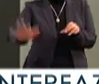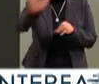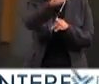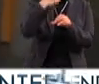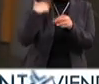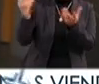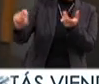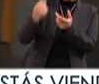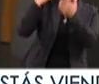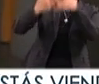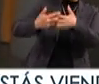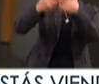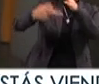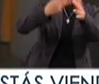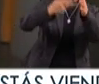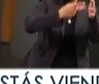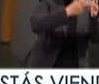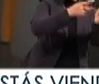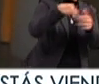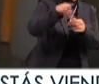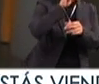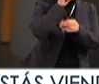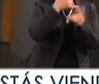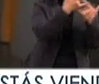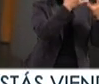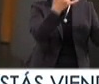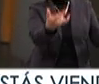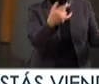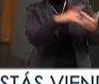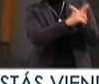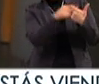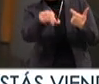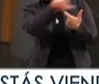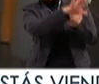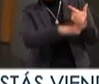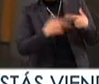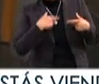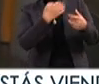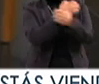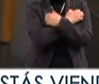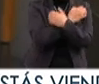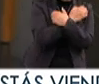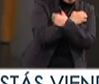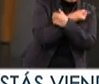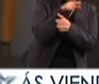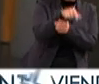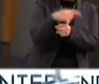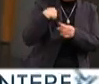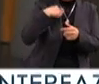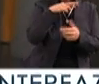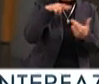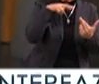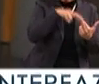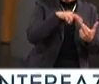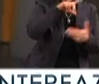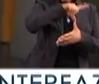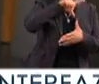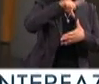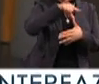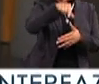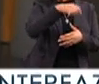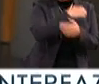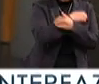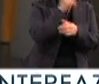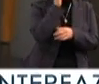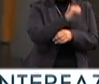profunda en tecnológica y además por un problema histórico arrastrado. Las sociedades, la educación de nuestras sociedades de América Latina es una